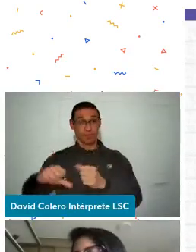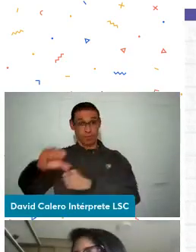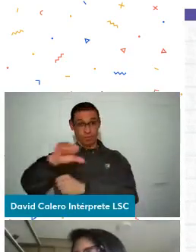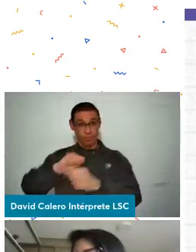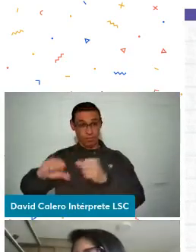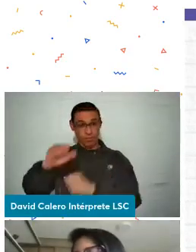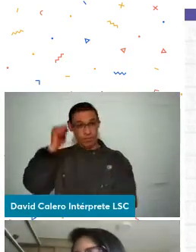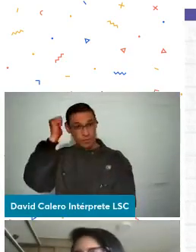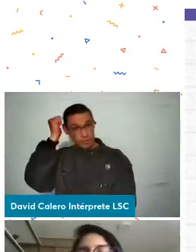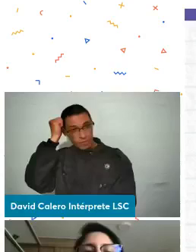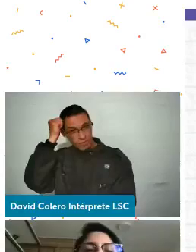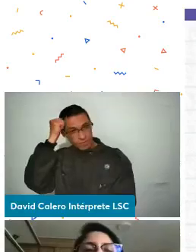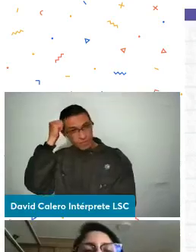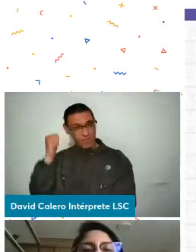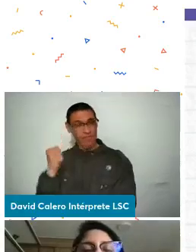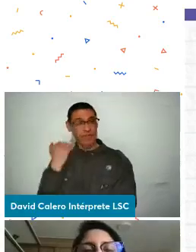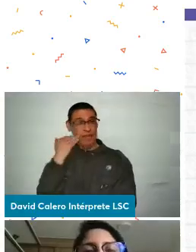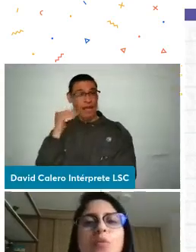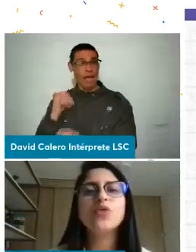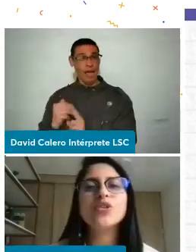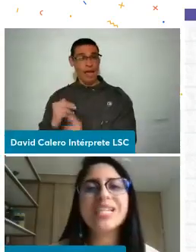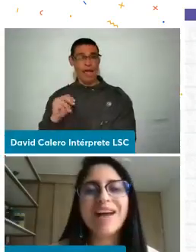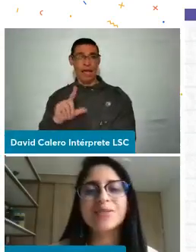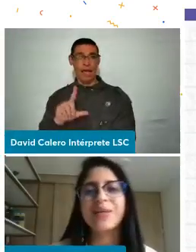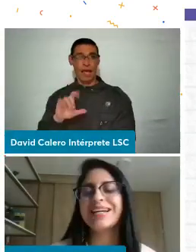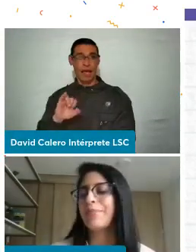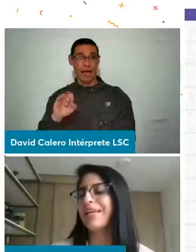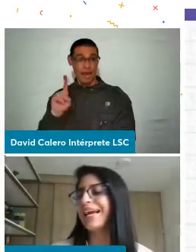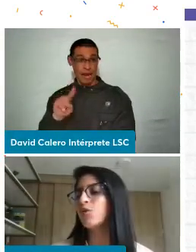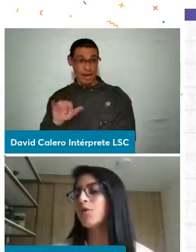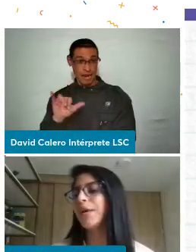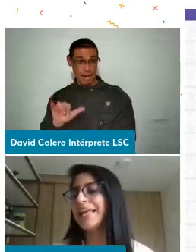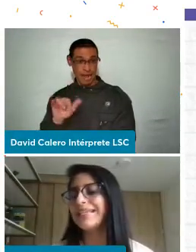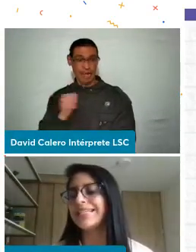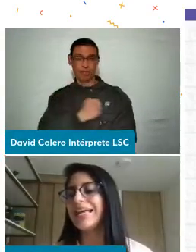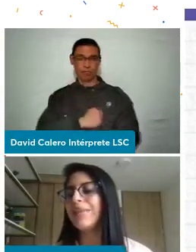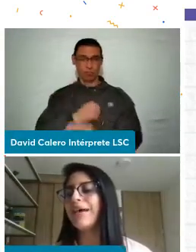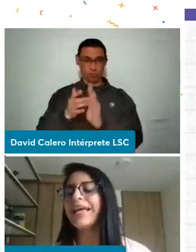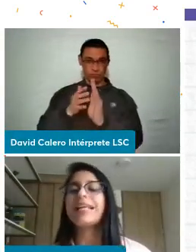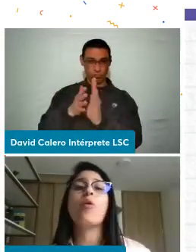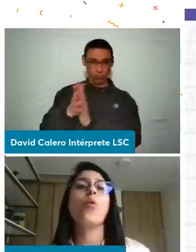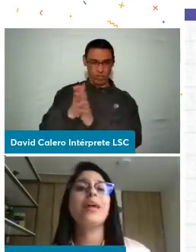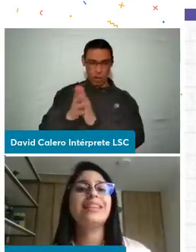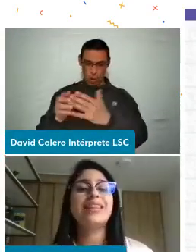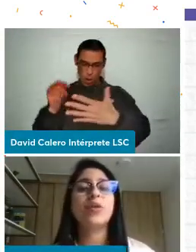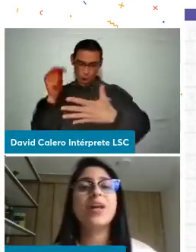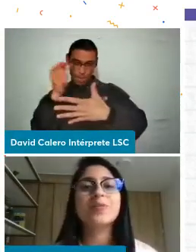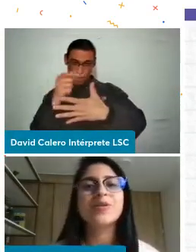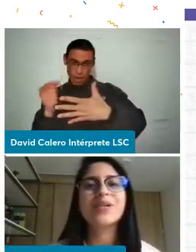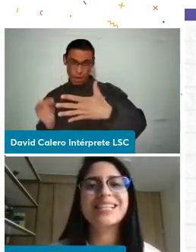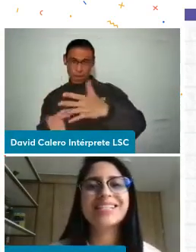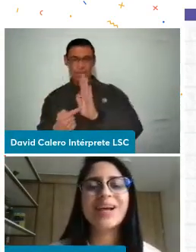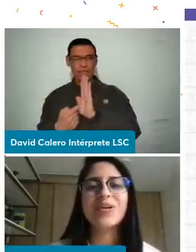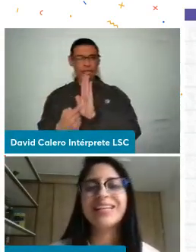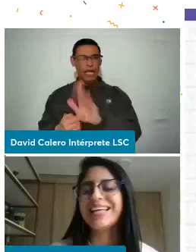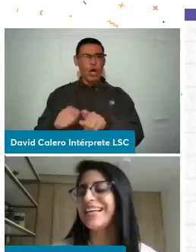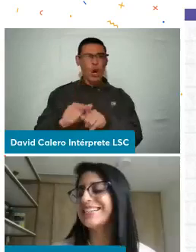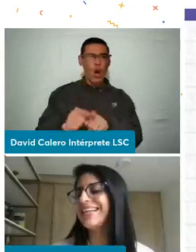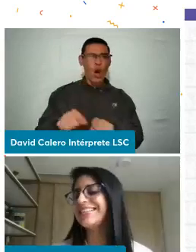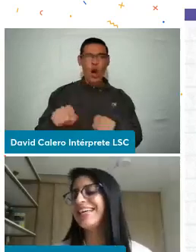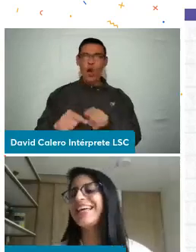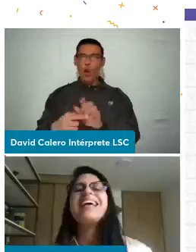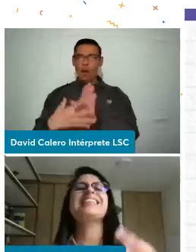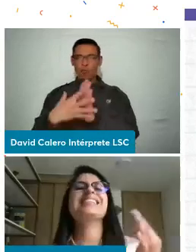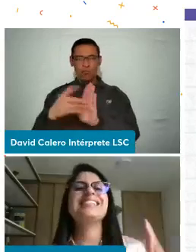Menjura, quien la invito a que nos dé esos 5 puntos claves para replicar su experiencia y para que lo cuente a todas las personas que están